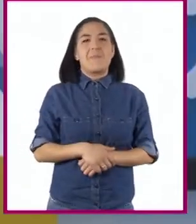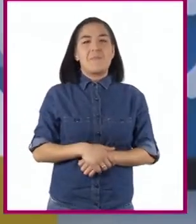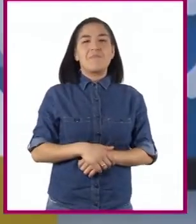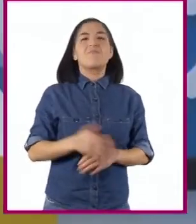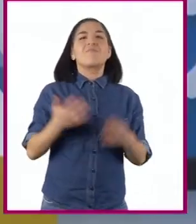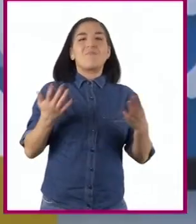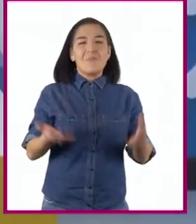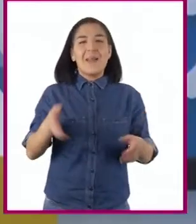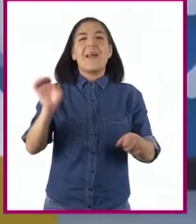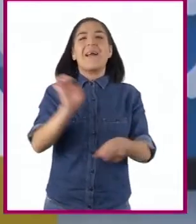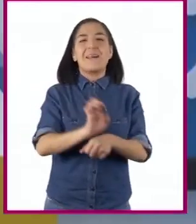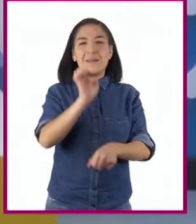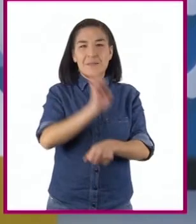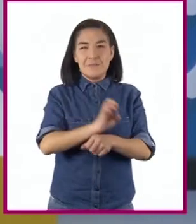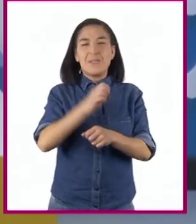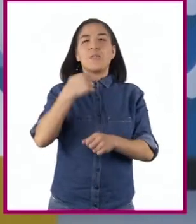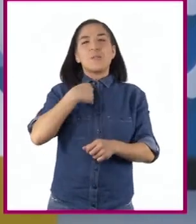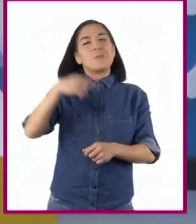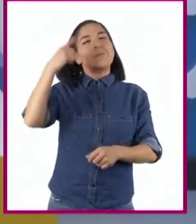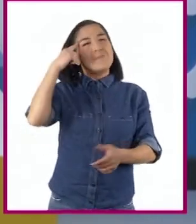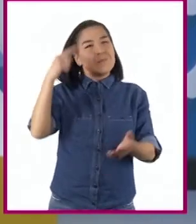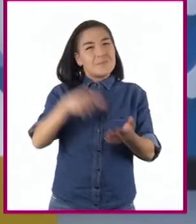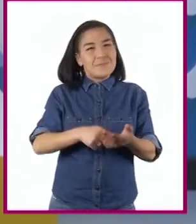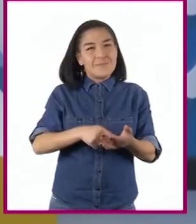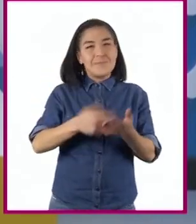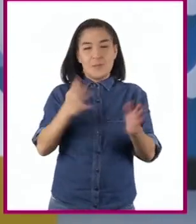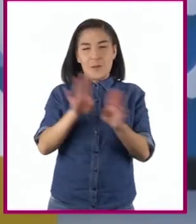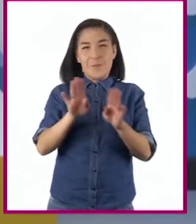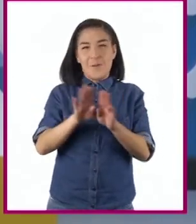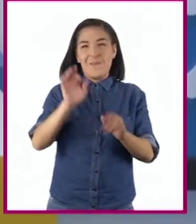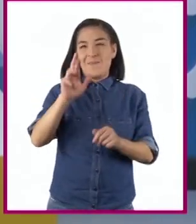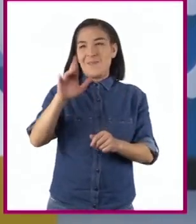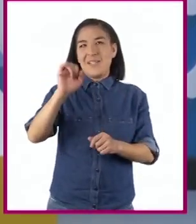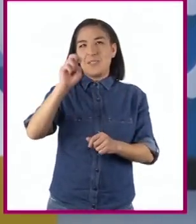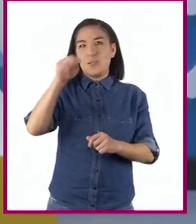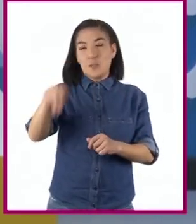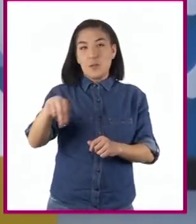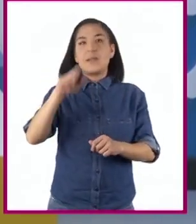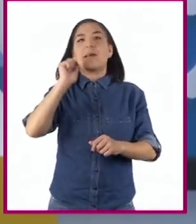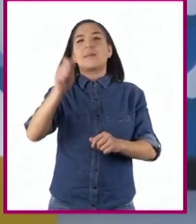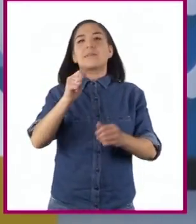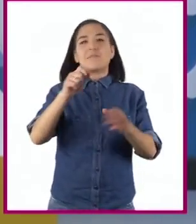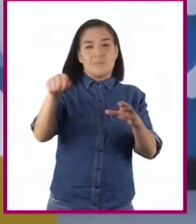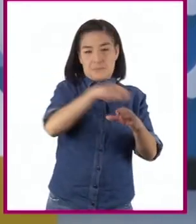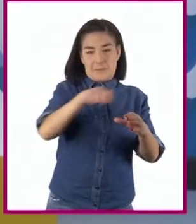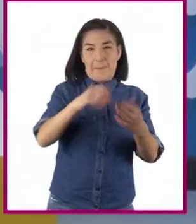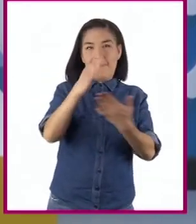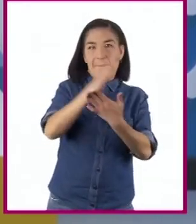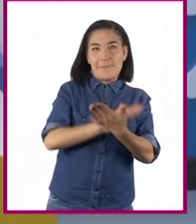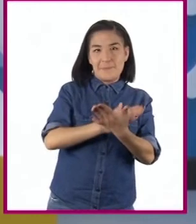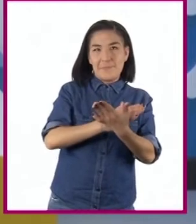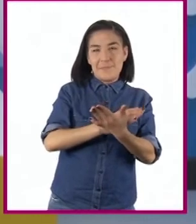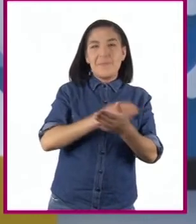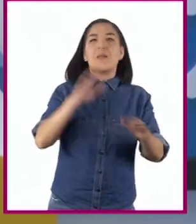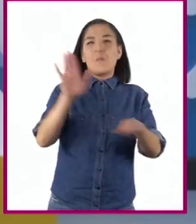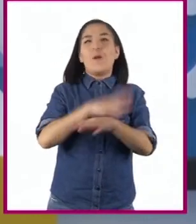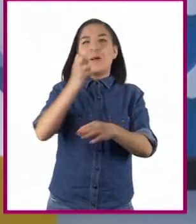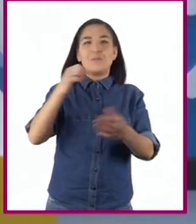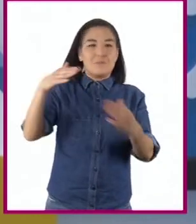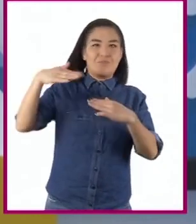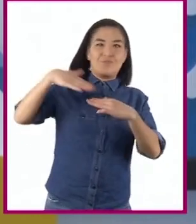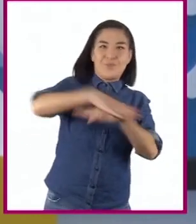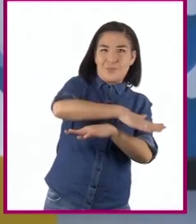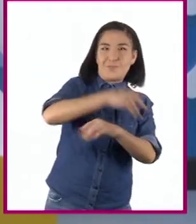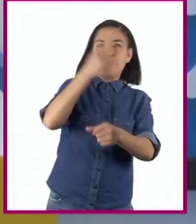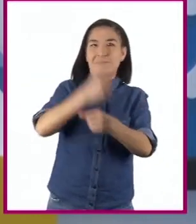Entonces, creo que la fricción del estuche era menor a la de la goma, por eso cayó primero.